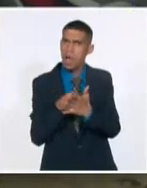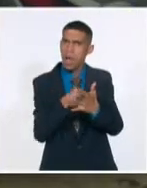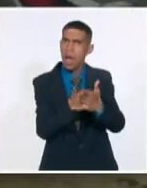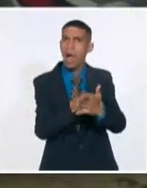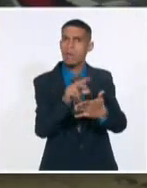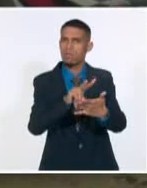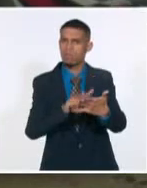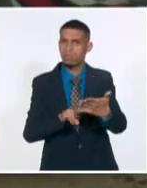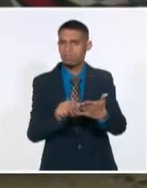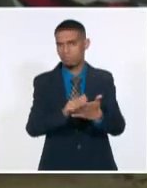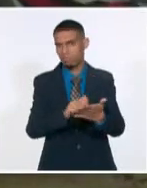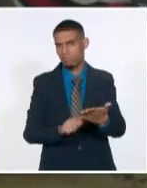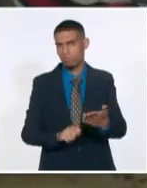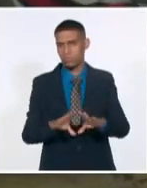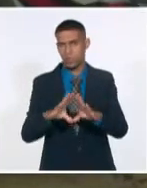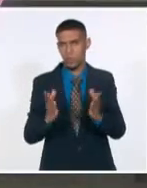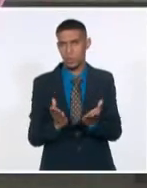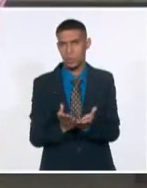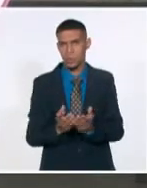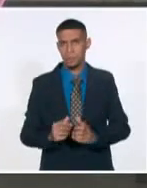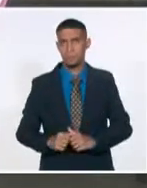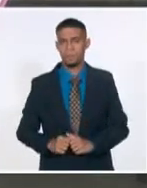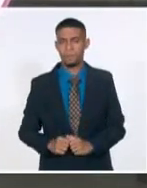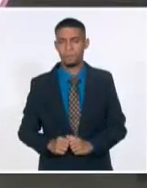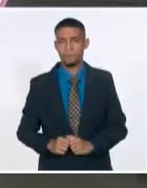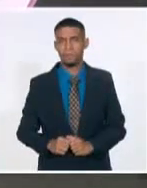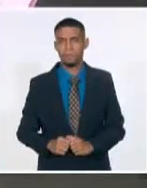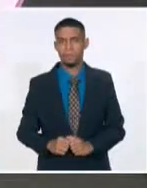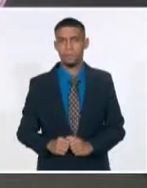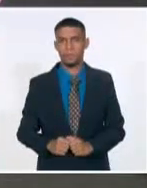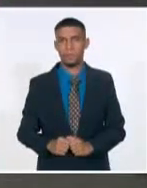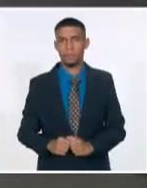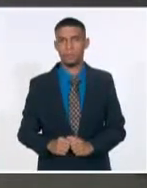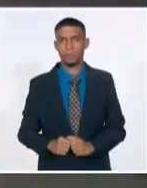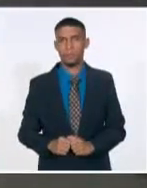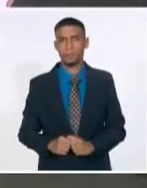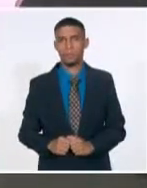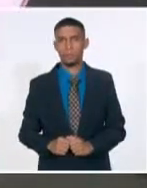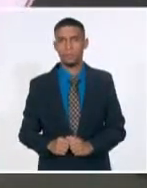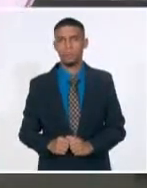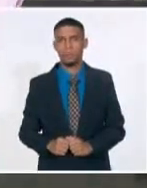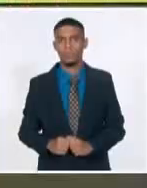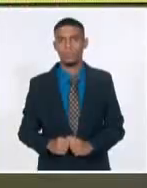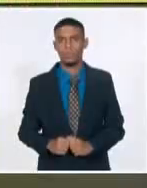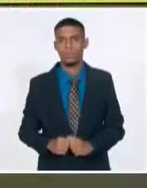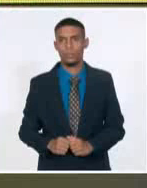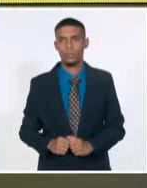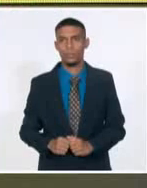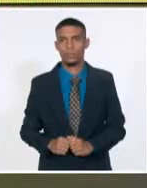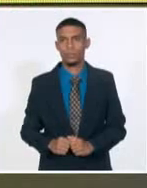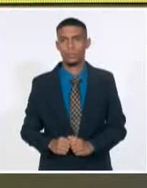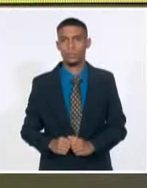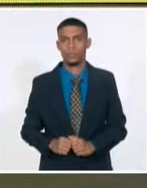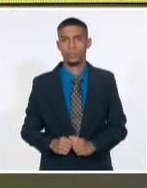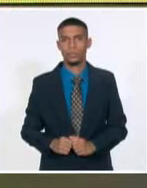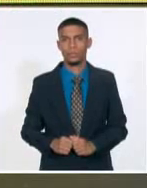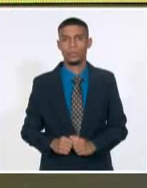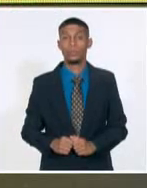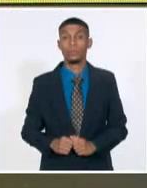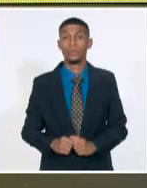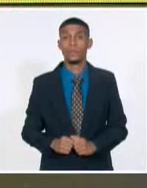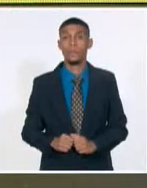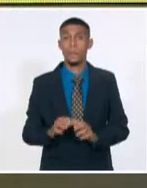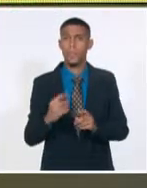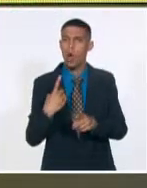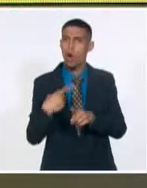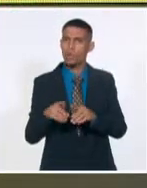poesía negrista. En Camagüey, Aime Amargos, Canal Cubano de Noticias. El Circo Nacional de